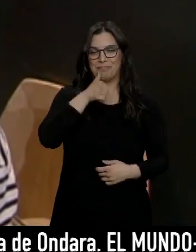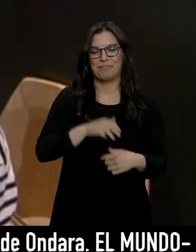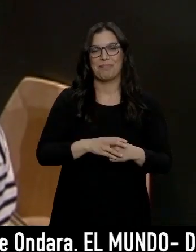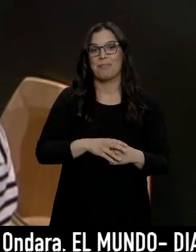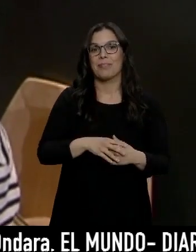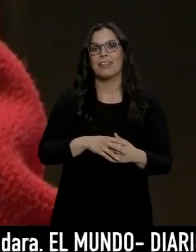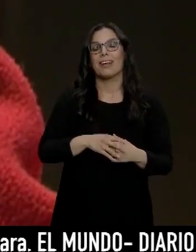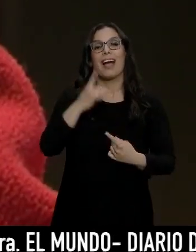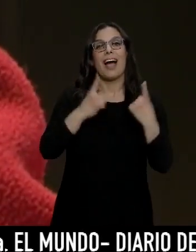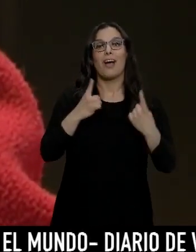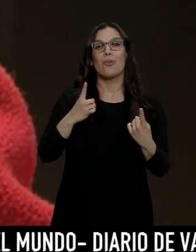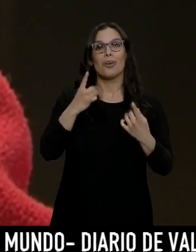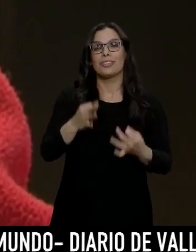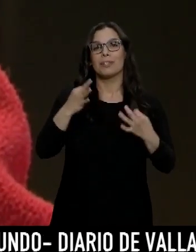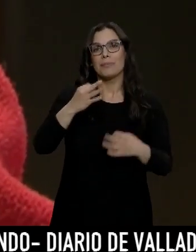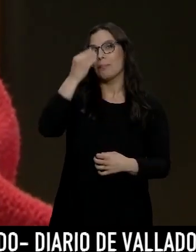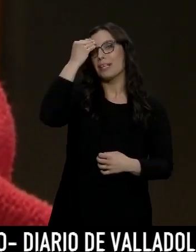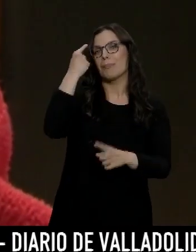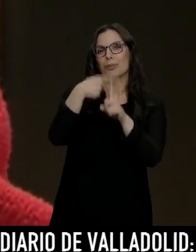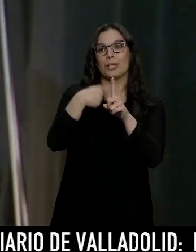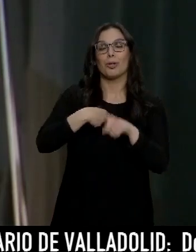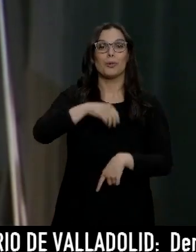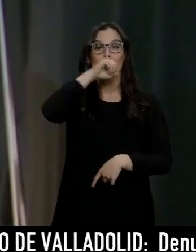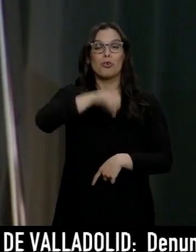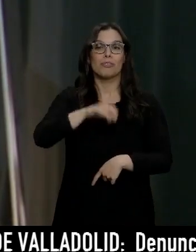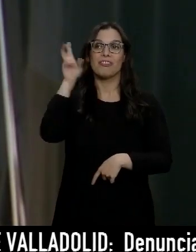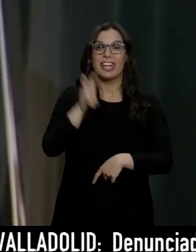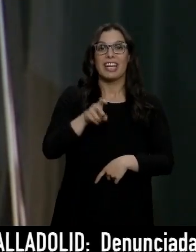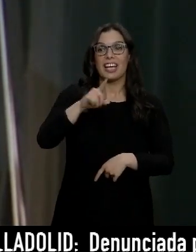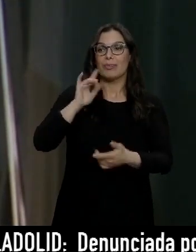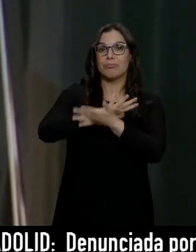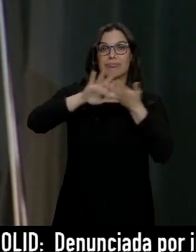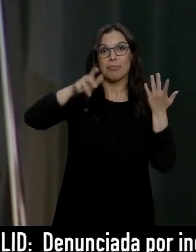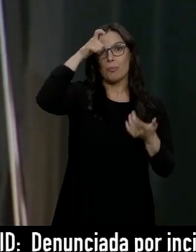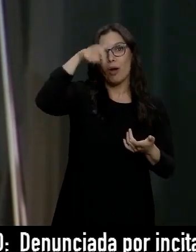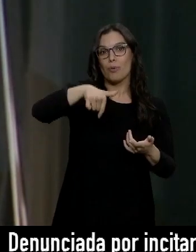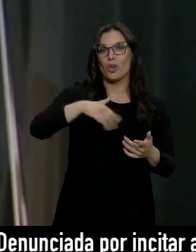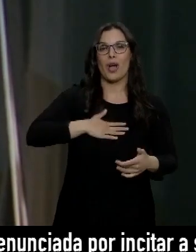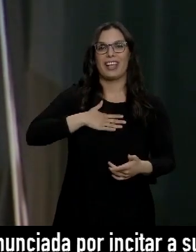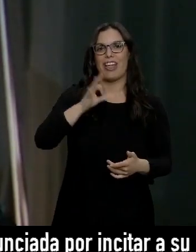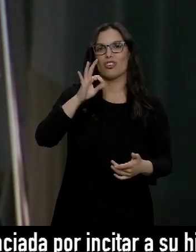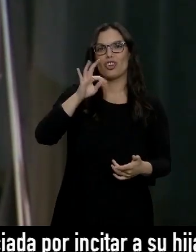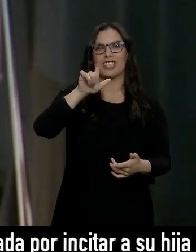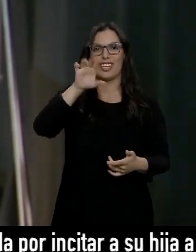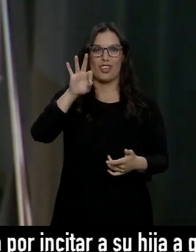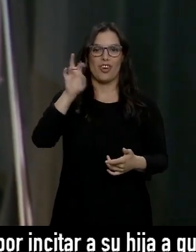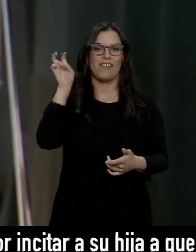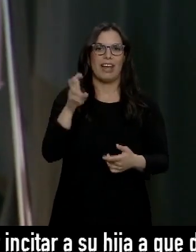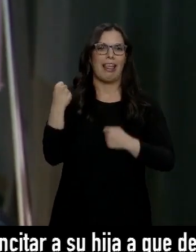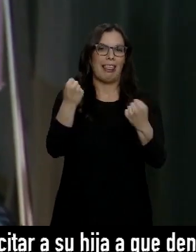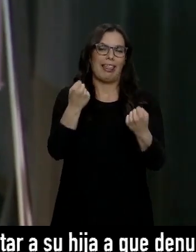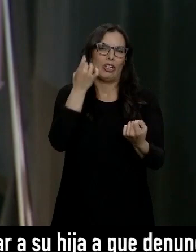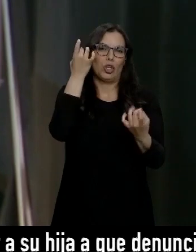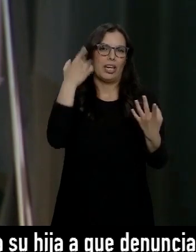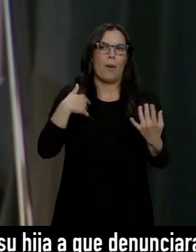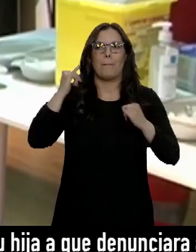todo le ve el lado bueno. Me ha encantado venir a Sotillo porque hacía tiempo que no venía y estoy encantado de estar en Sotillo. Y vamos, desplazarme es una tontería, es